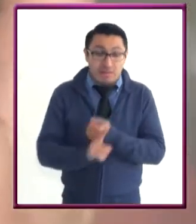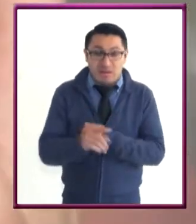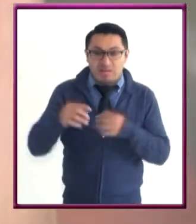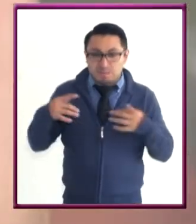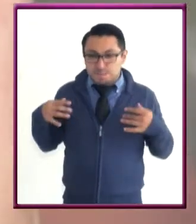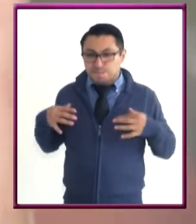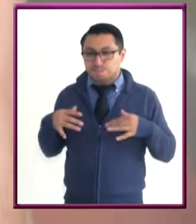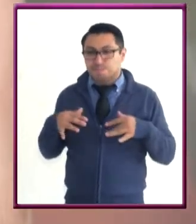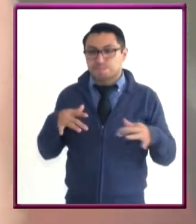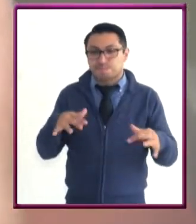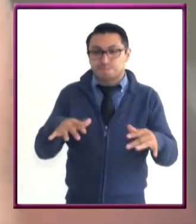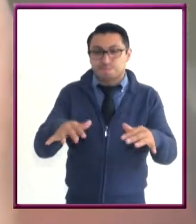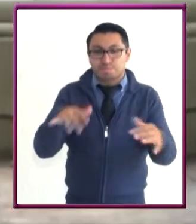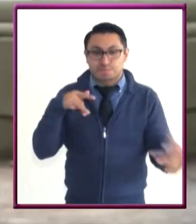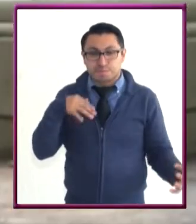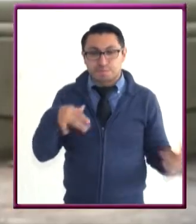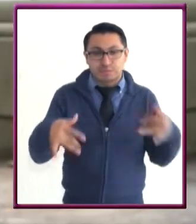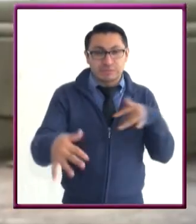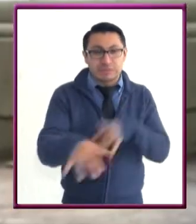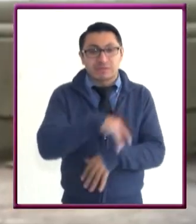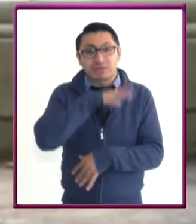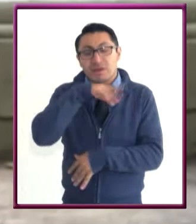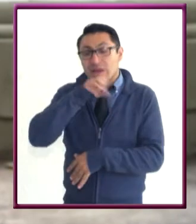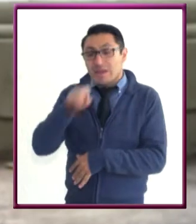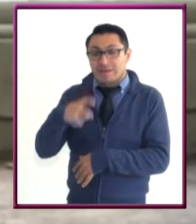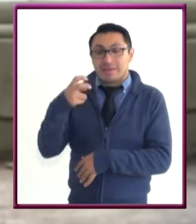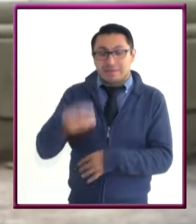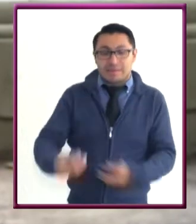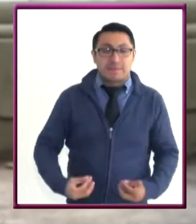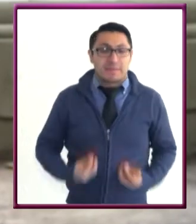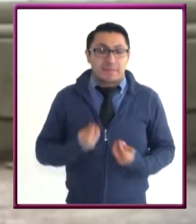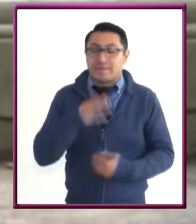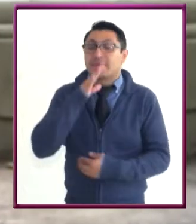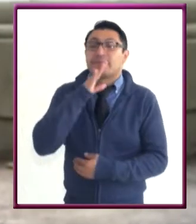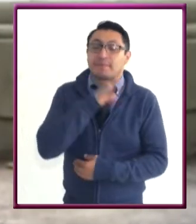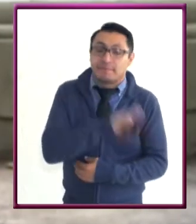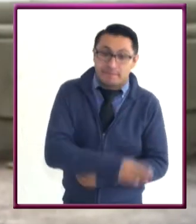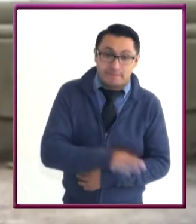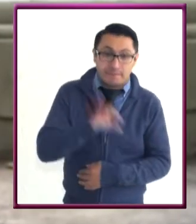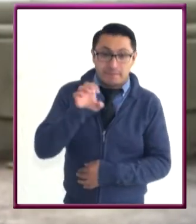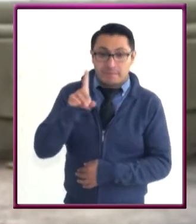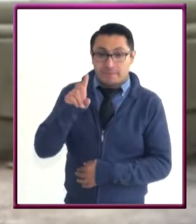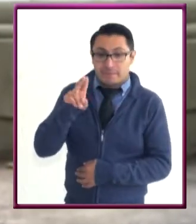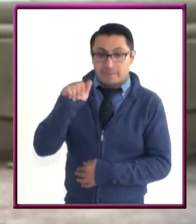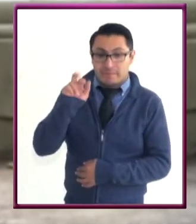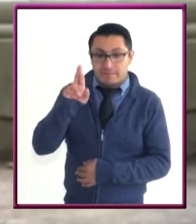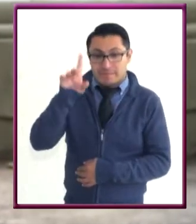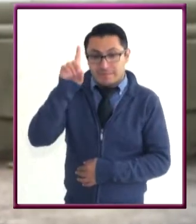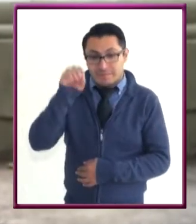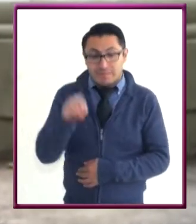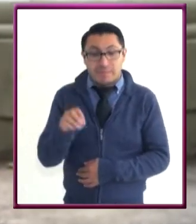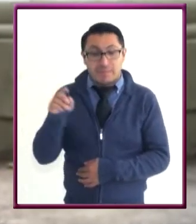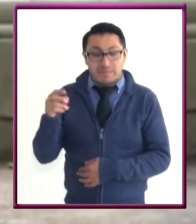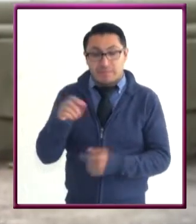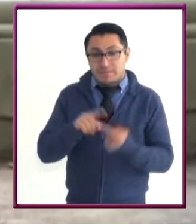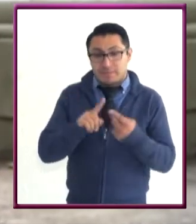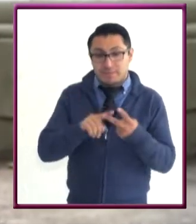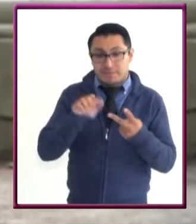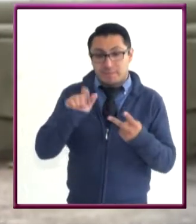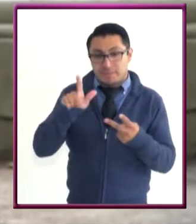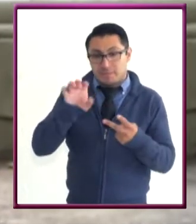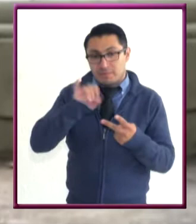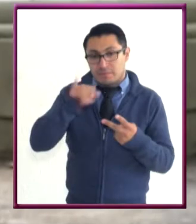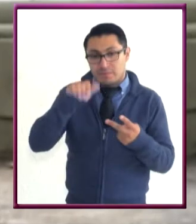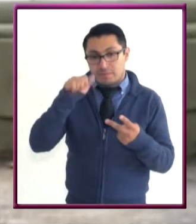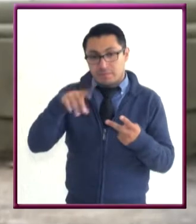de tráfico, de contaminación, lo que se traduce en una mala calidad de vida. Eduardo Porta y Alejandro Morales, quienes son los